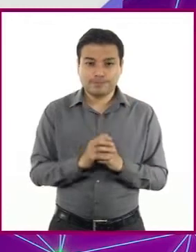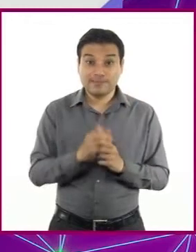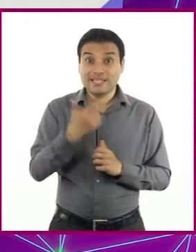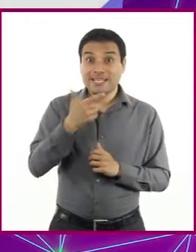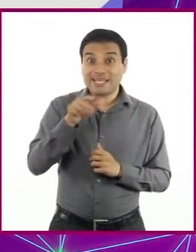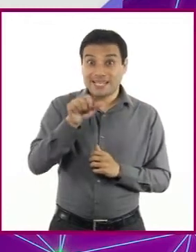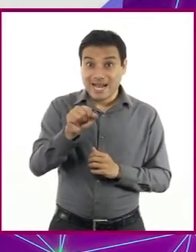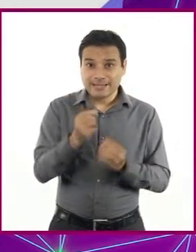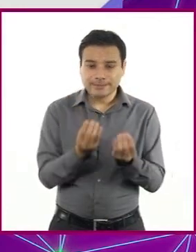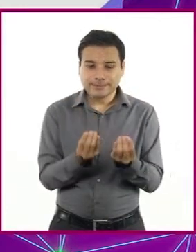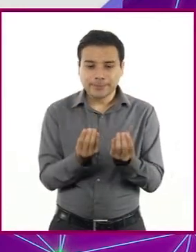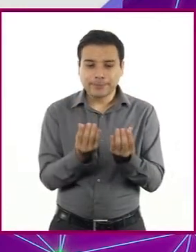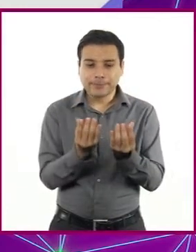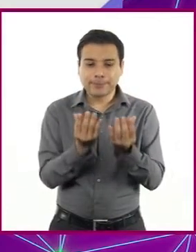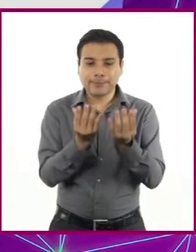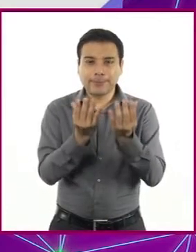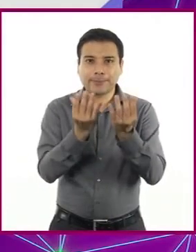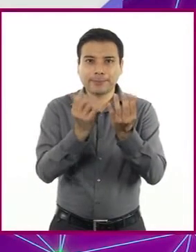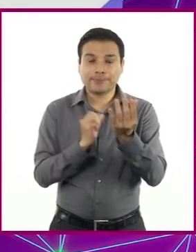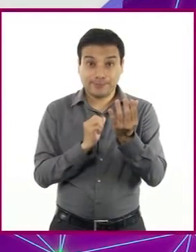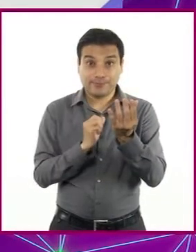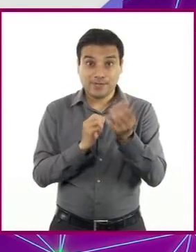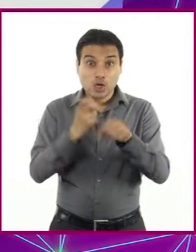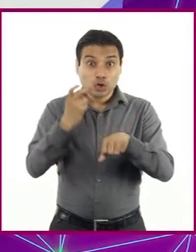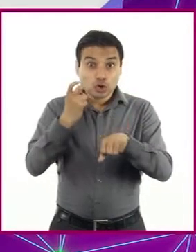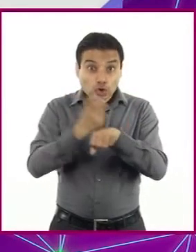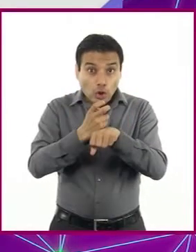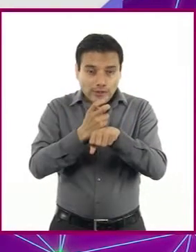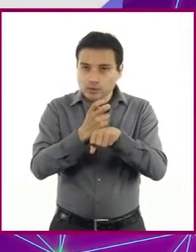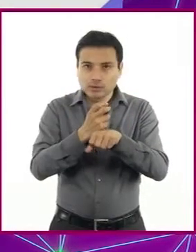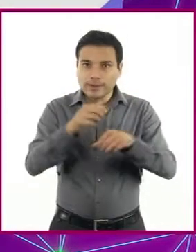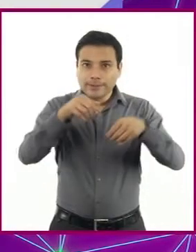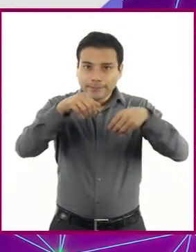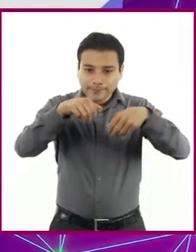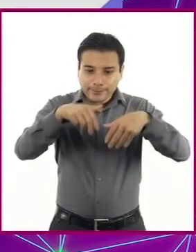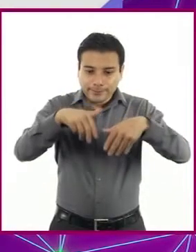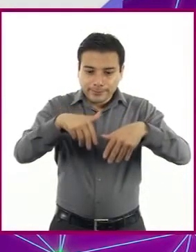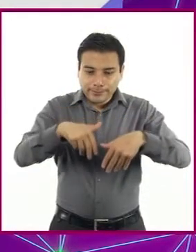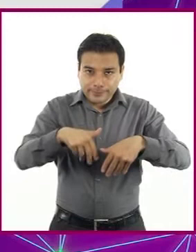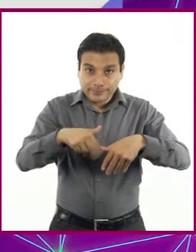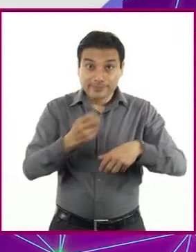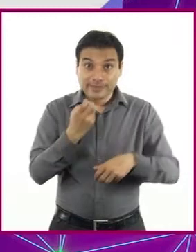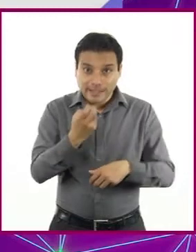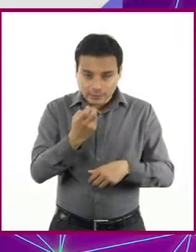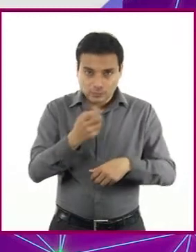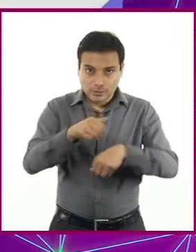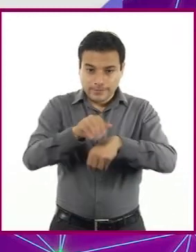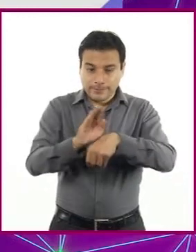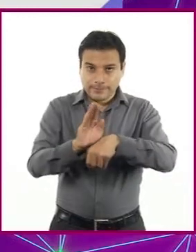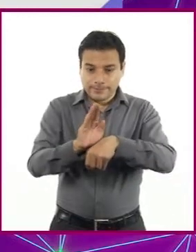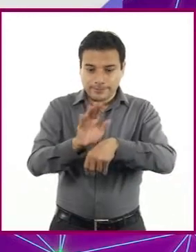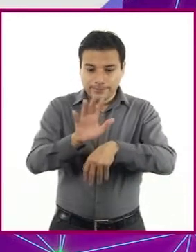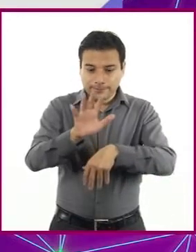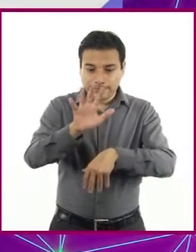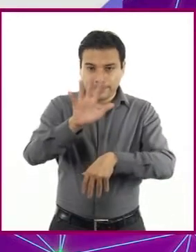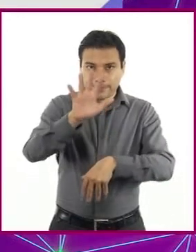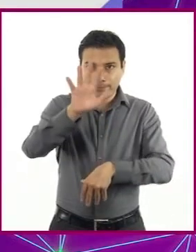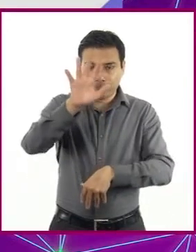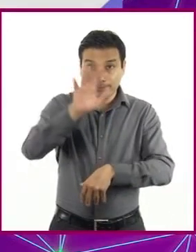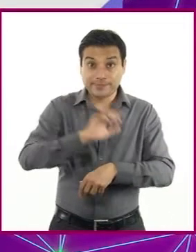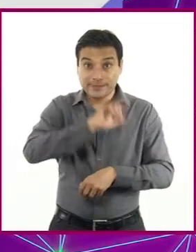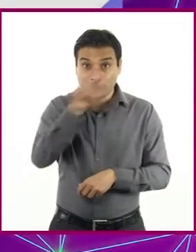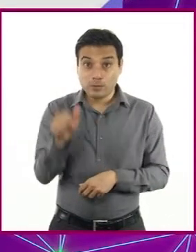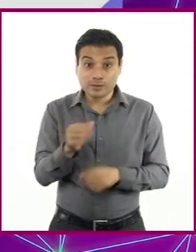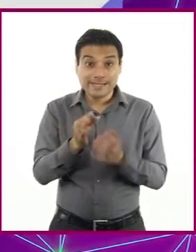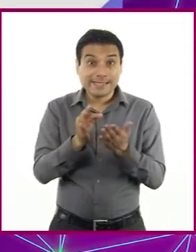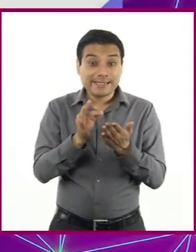suben mientras que los sólidos se dirigen hacia abajo, lo que le proporciona un rendimiento térmico excelente, ya que el